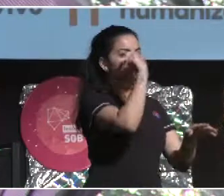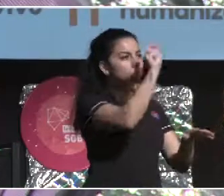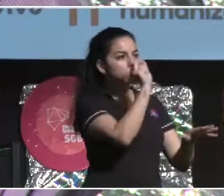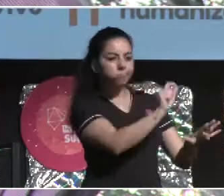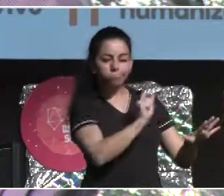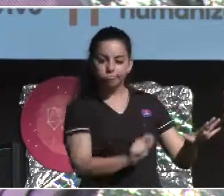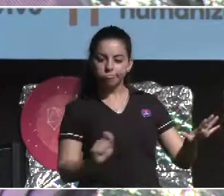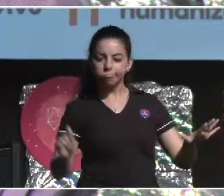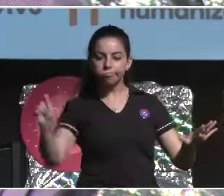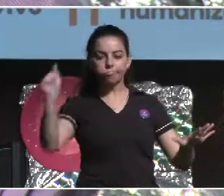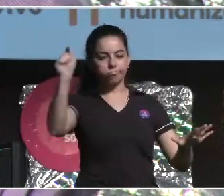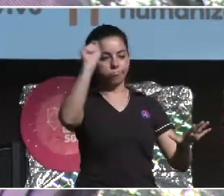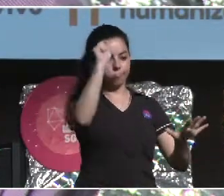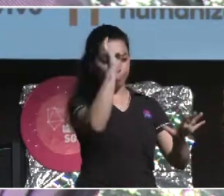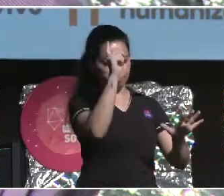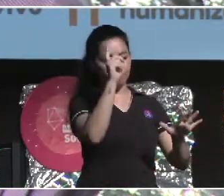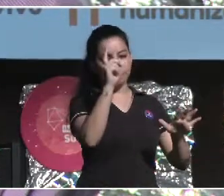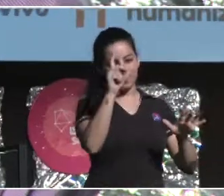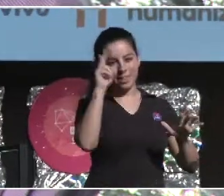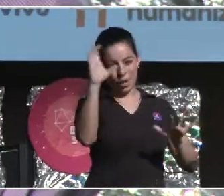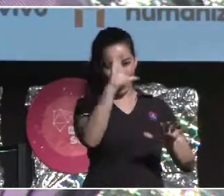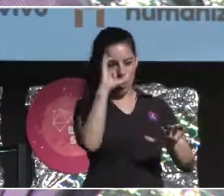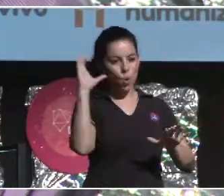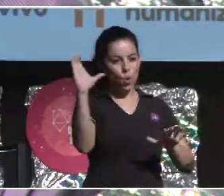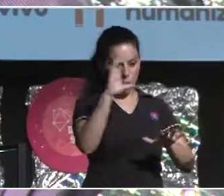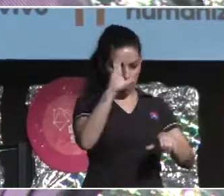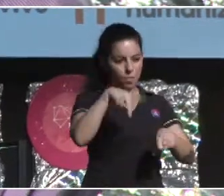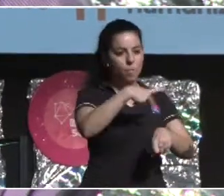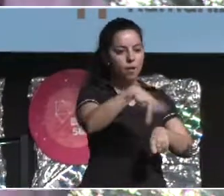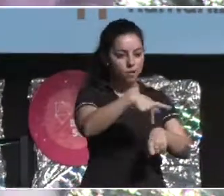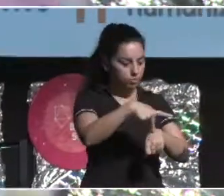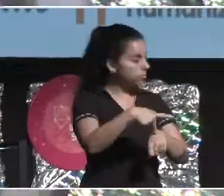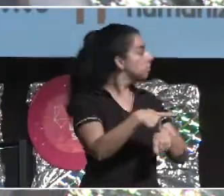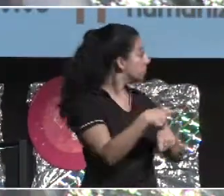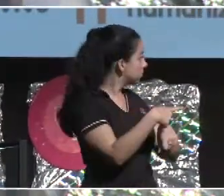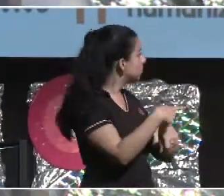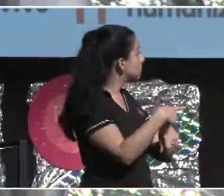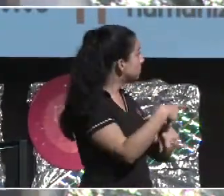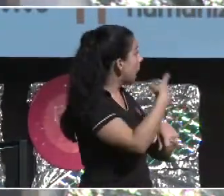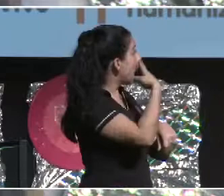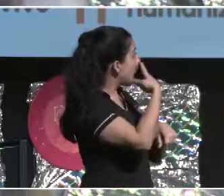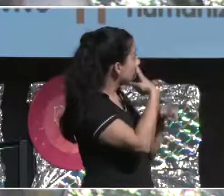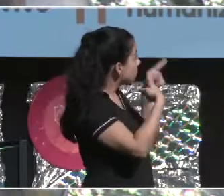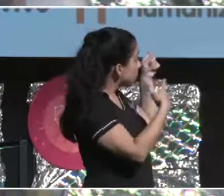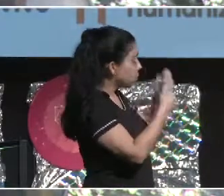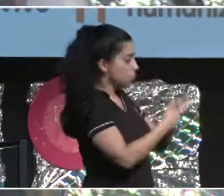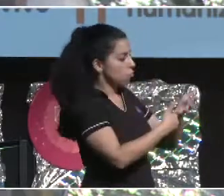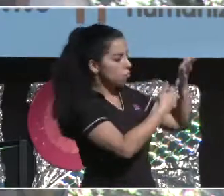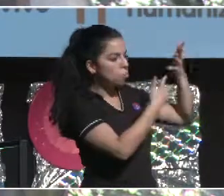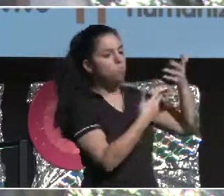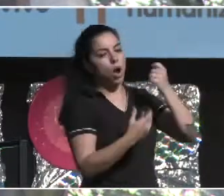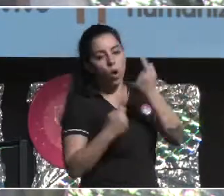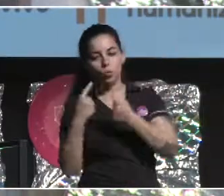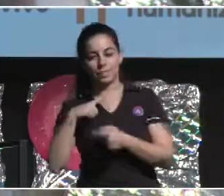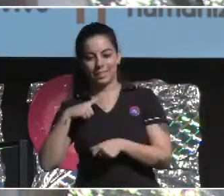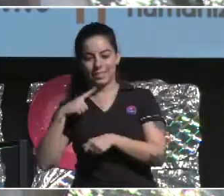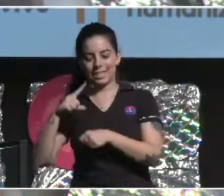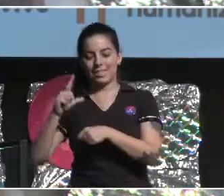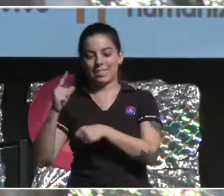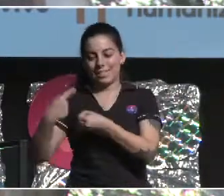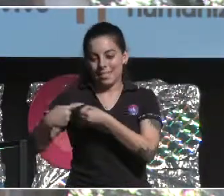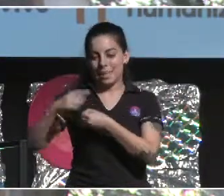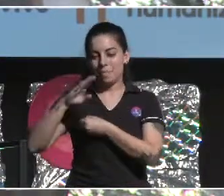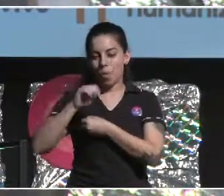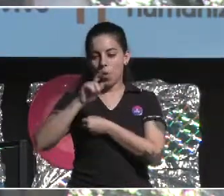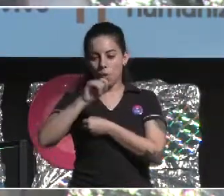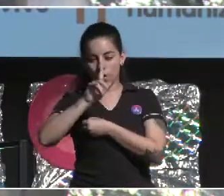país. Dentro de la medición que tuvimos, hay varias empresas que están ubicadas en Bogotá o que tienen presencia en Bogotá,